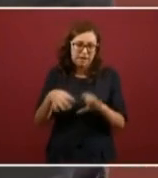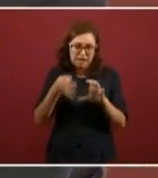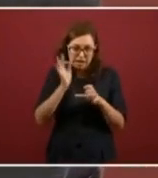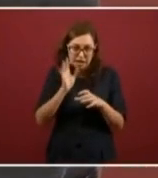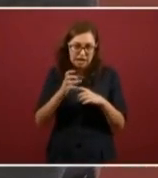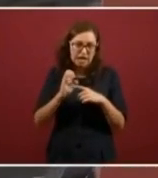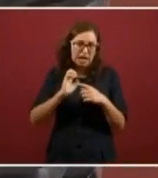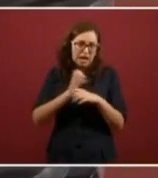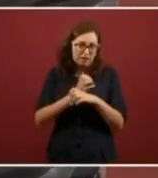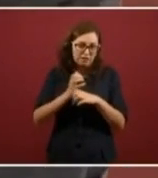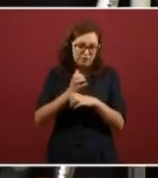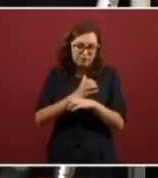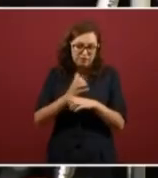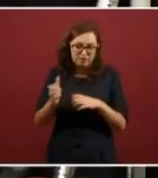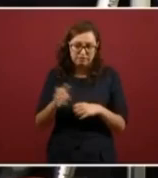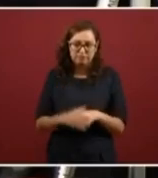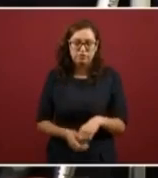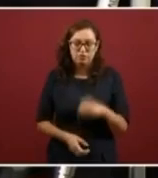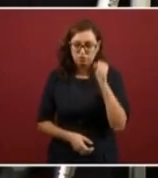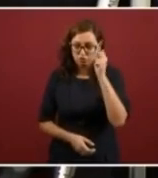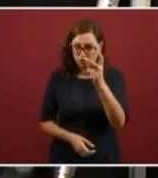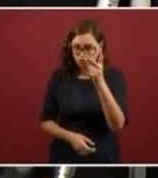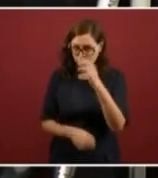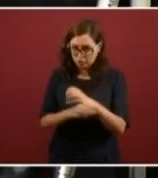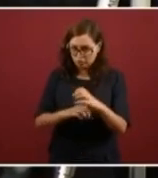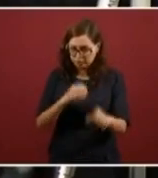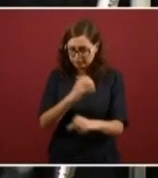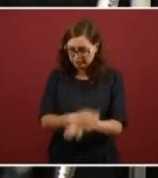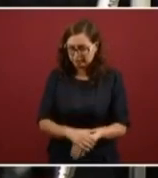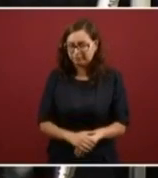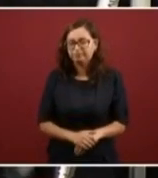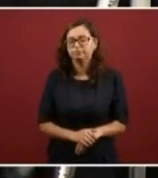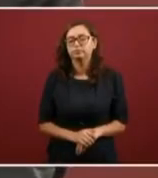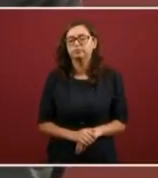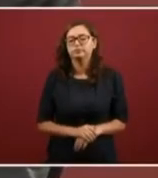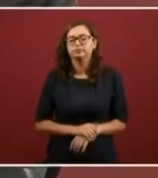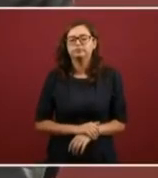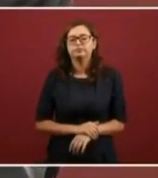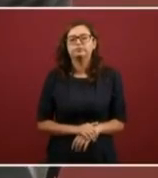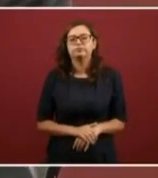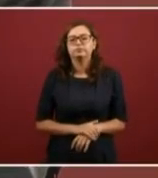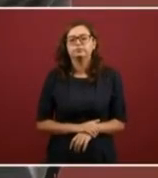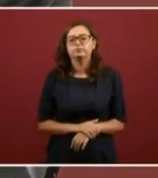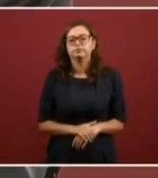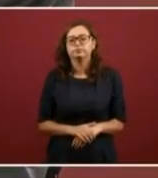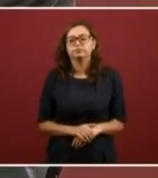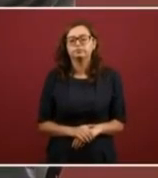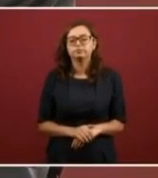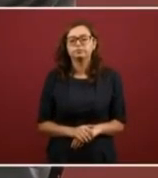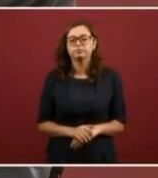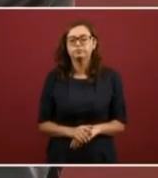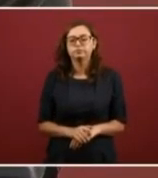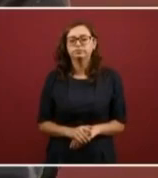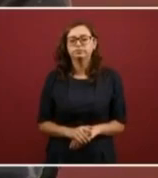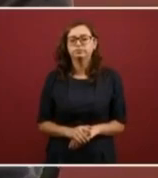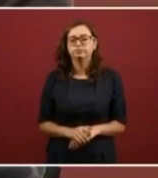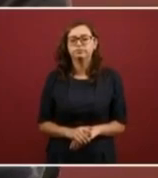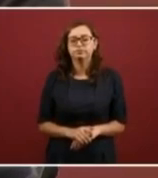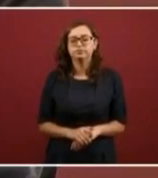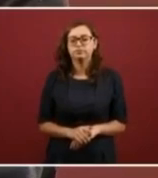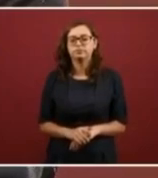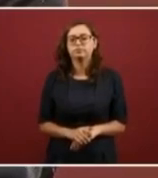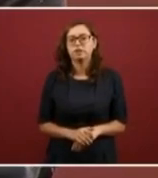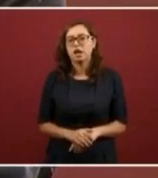Hechos, dos cosas. Una, de las 500,000 hectáreas que se